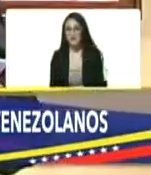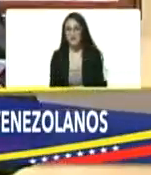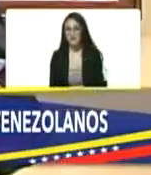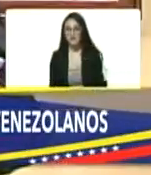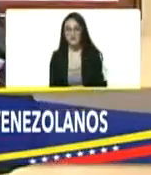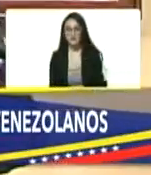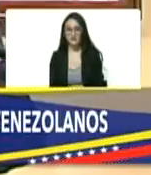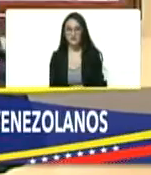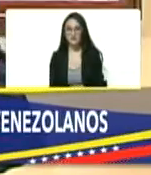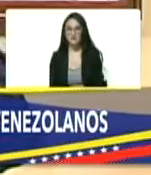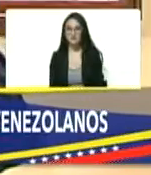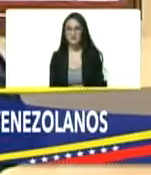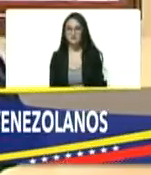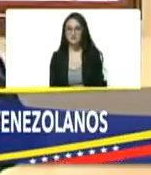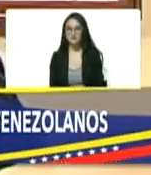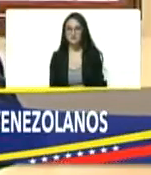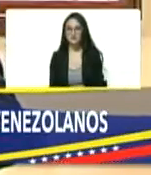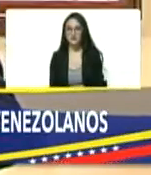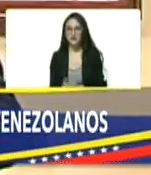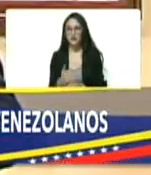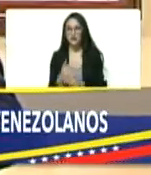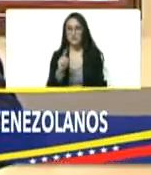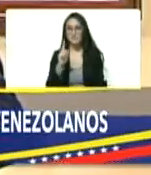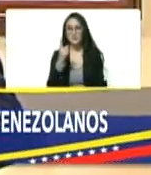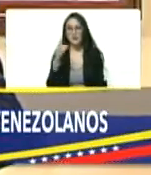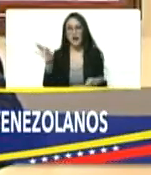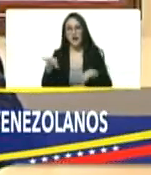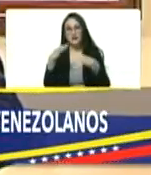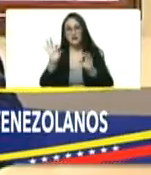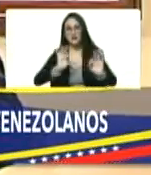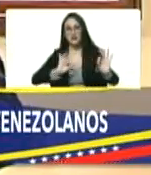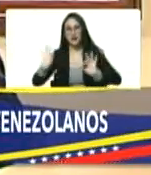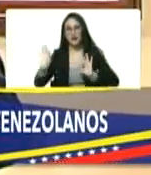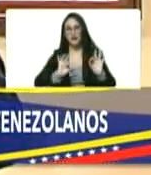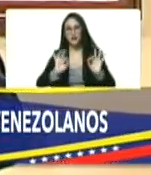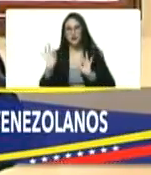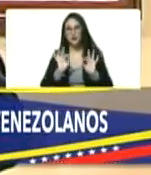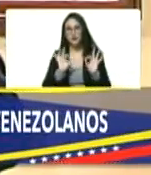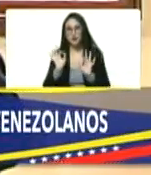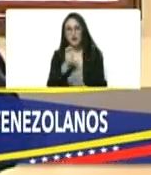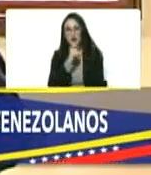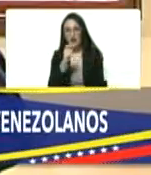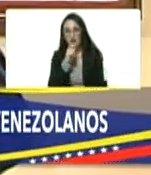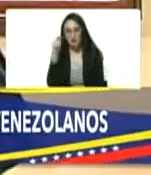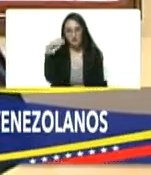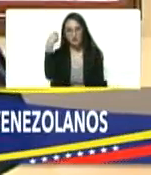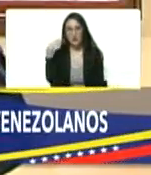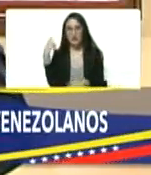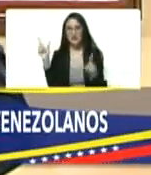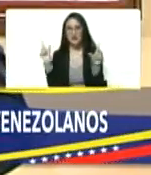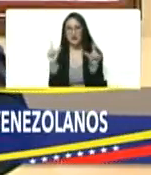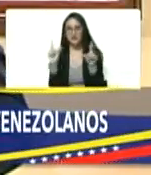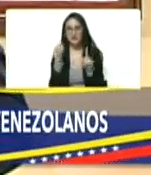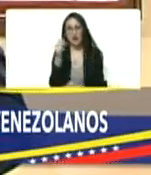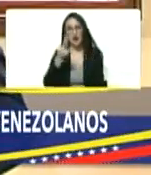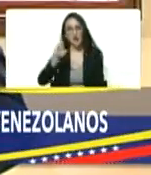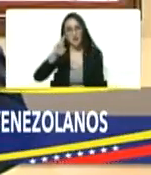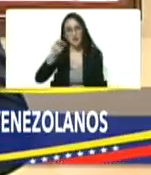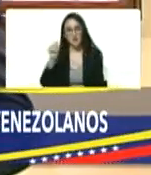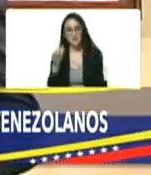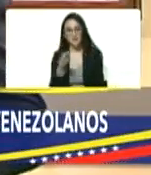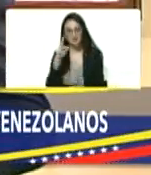Igualmente a la primera actriz de teatro, radio, cine y televisión, Aura Rivas,